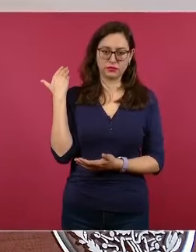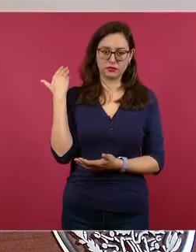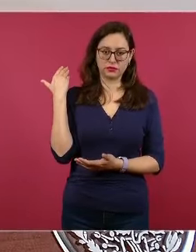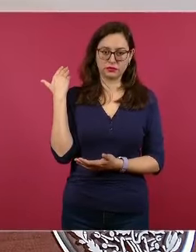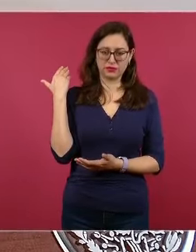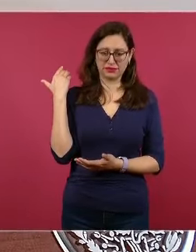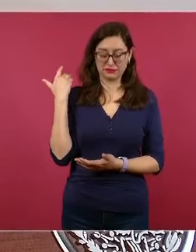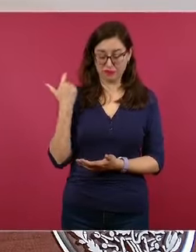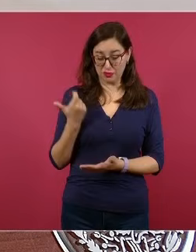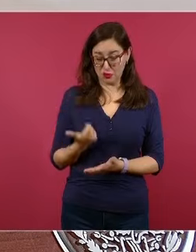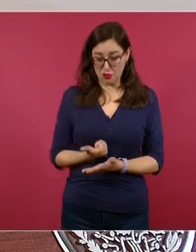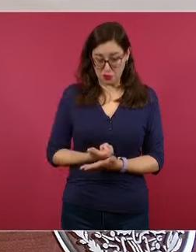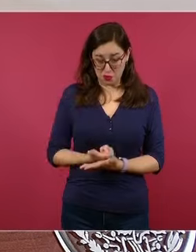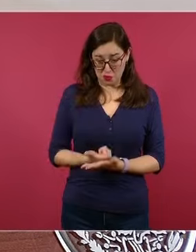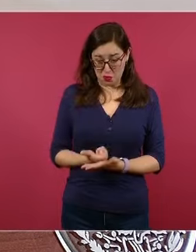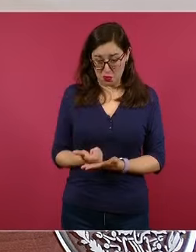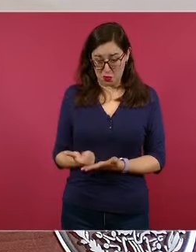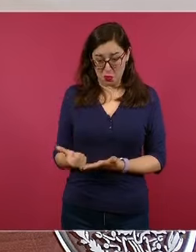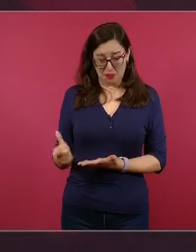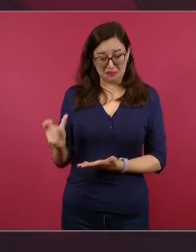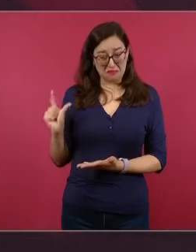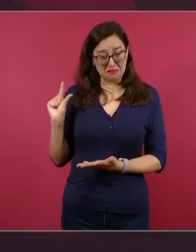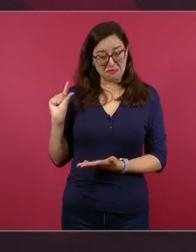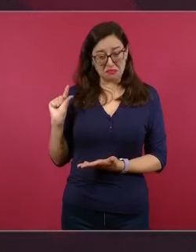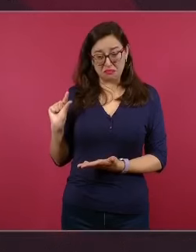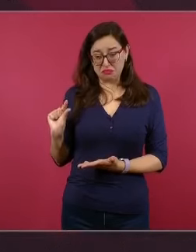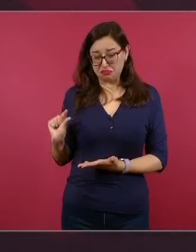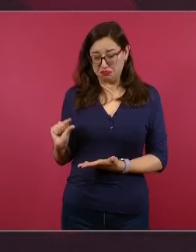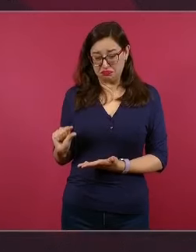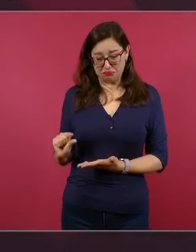el salario estaba muy